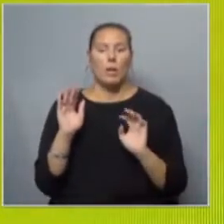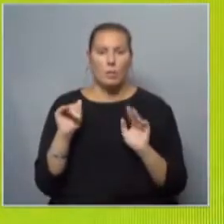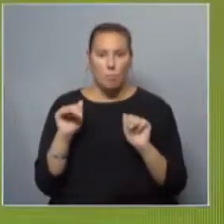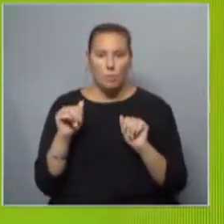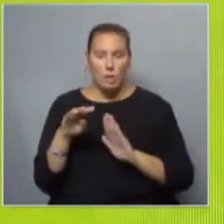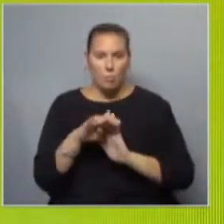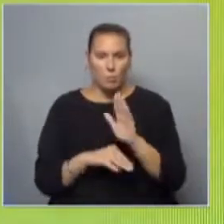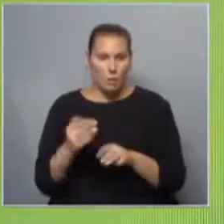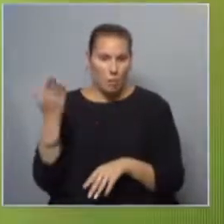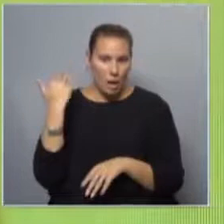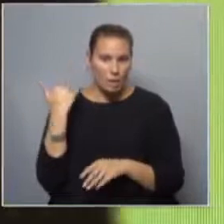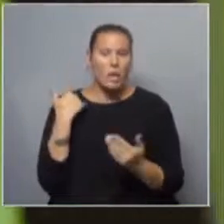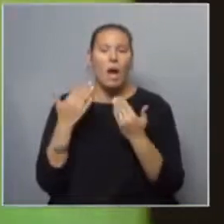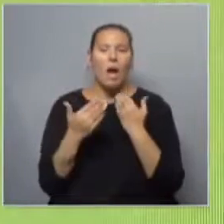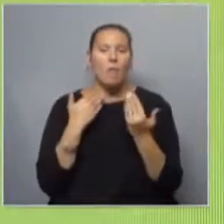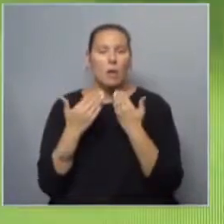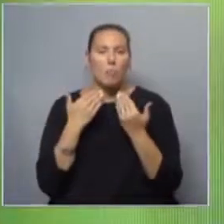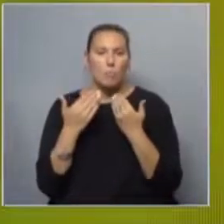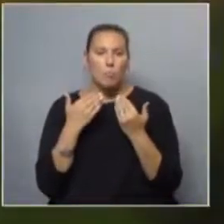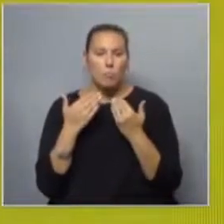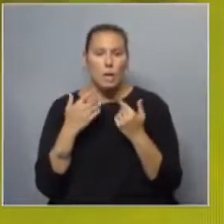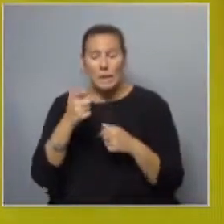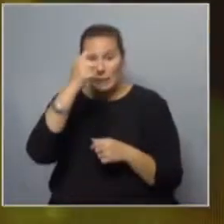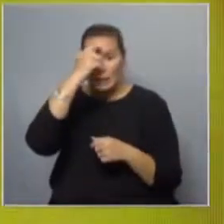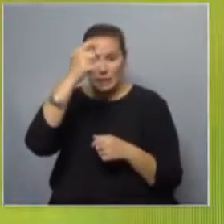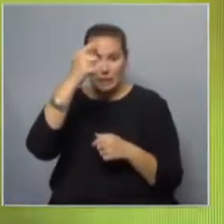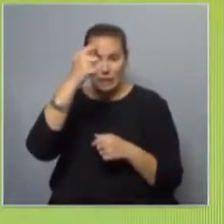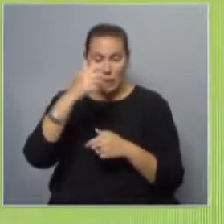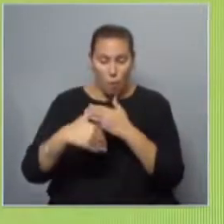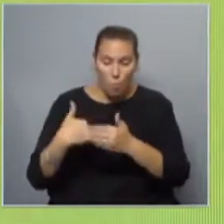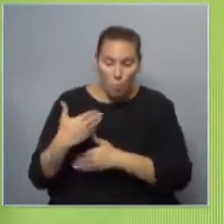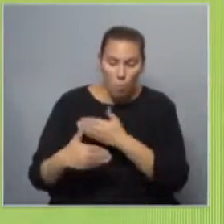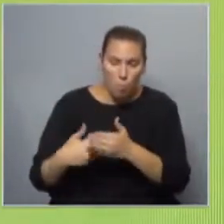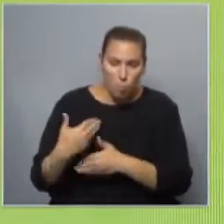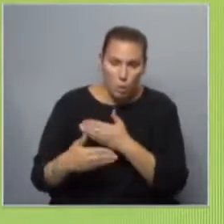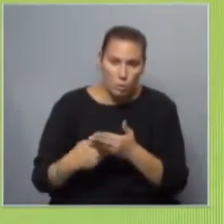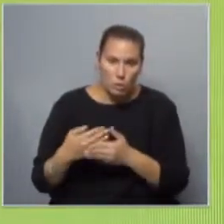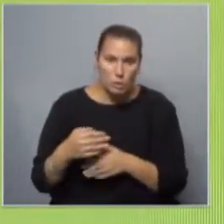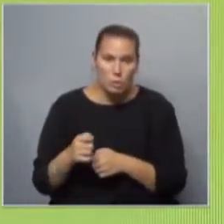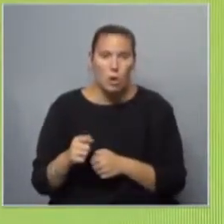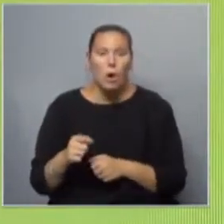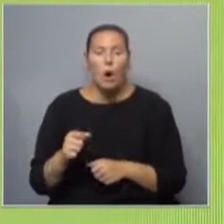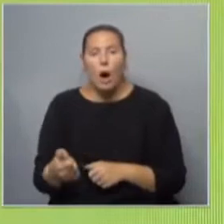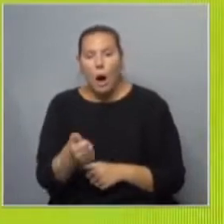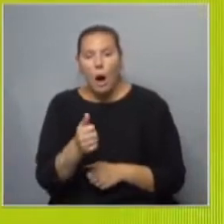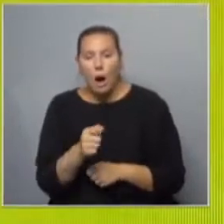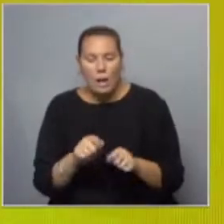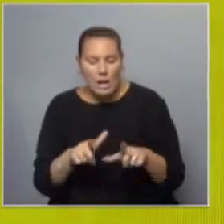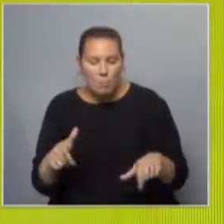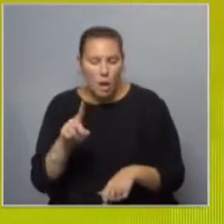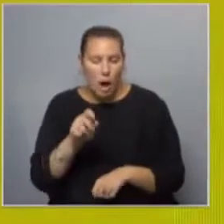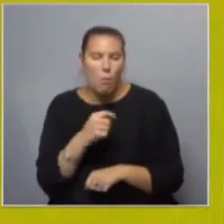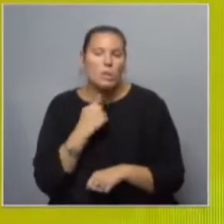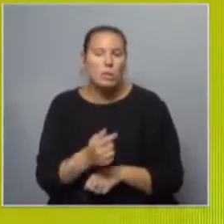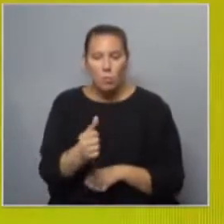programa pasado, estábamos hablando justamente de la ciencia en el proceso de potabilización del agua. Y bueno, vamos a